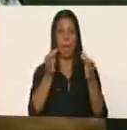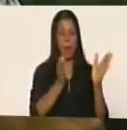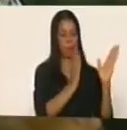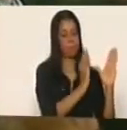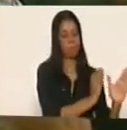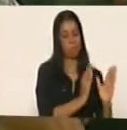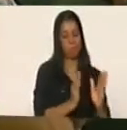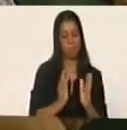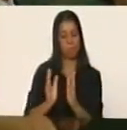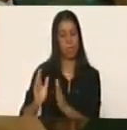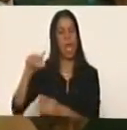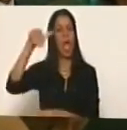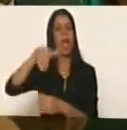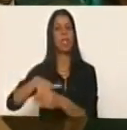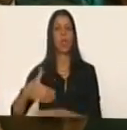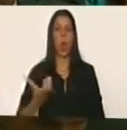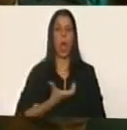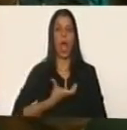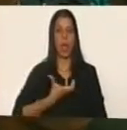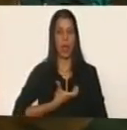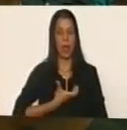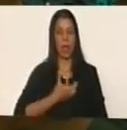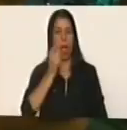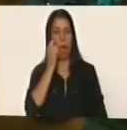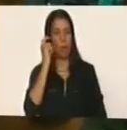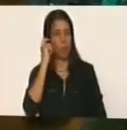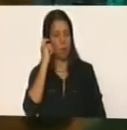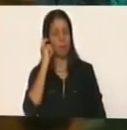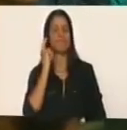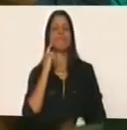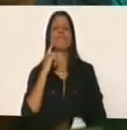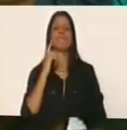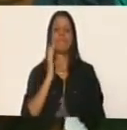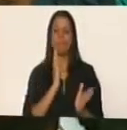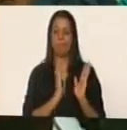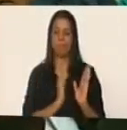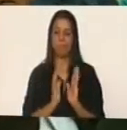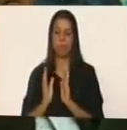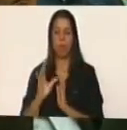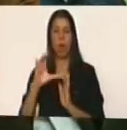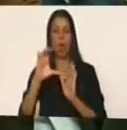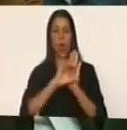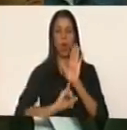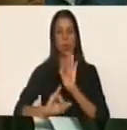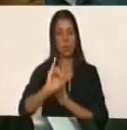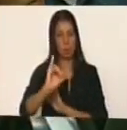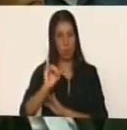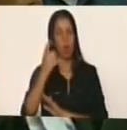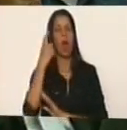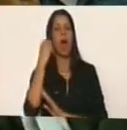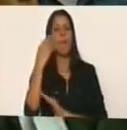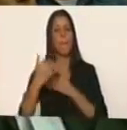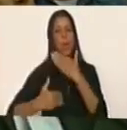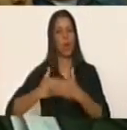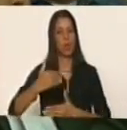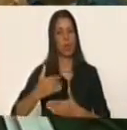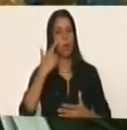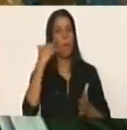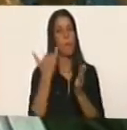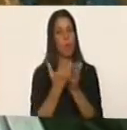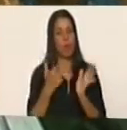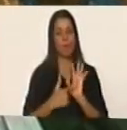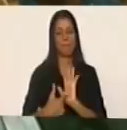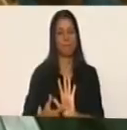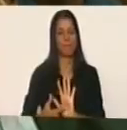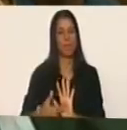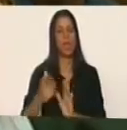que son la conclusión de un proceso electoral constituyente que dará por sentada las